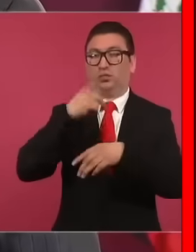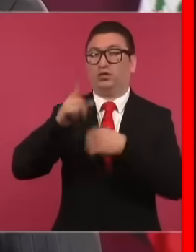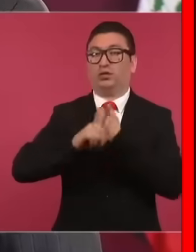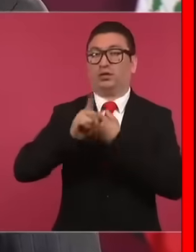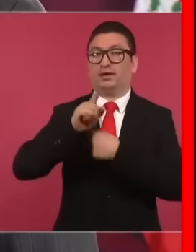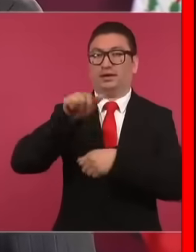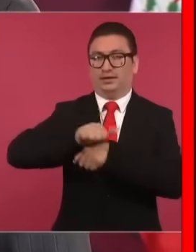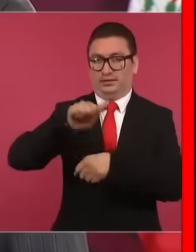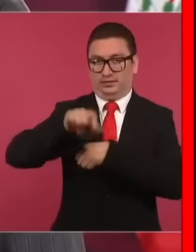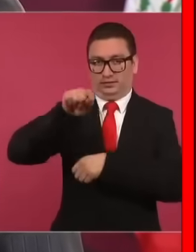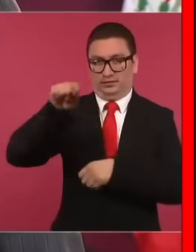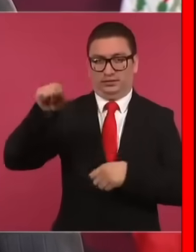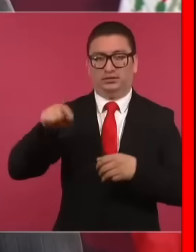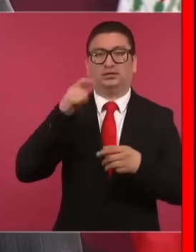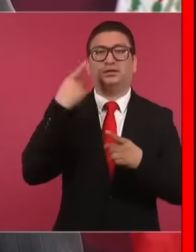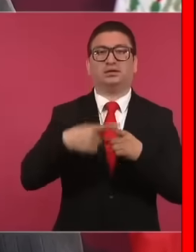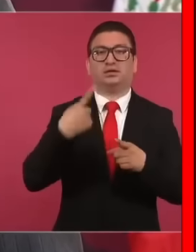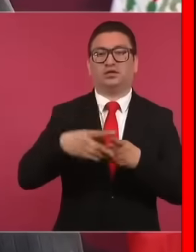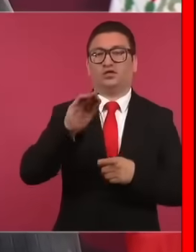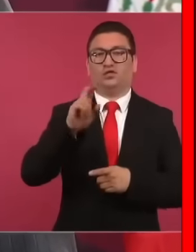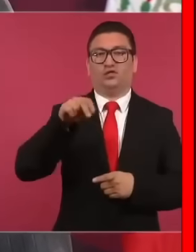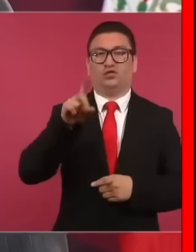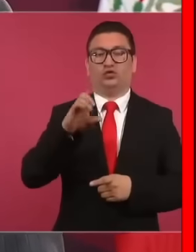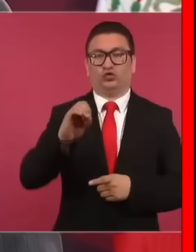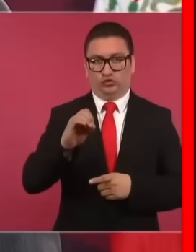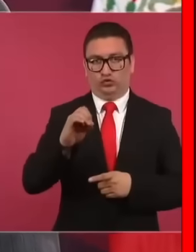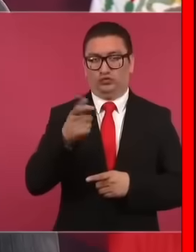argentina, los del Fondo Monetario Internacional.